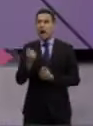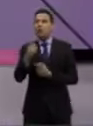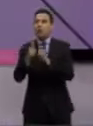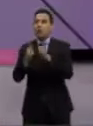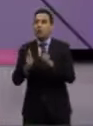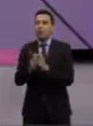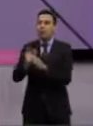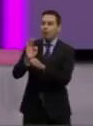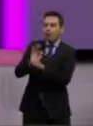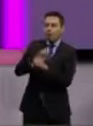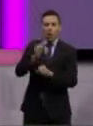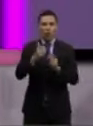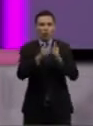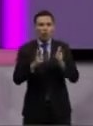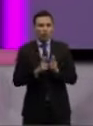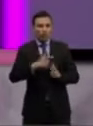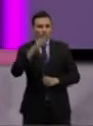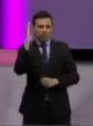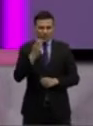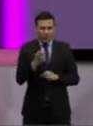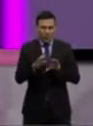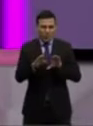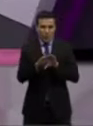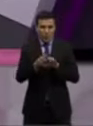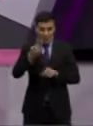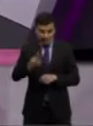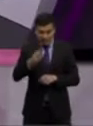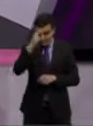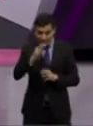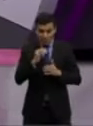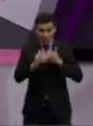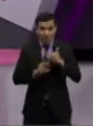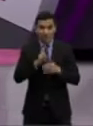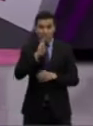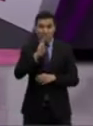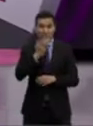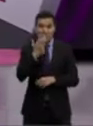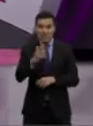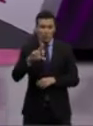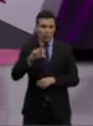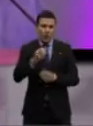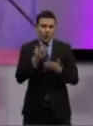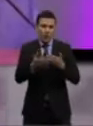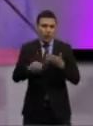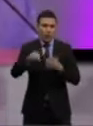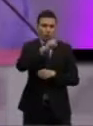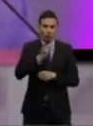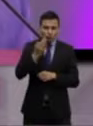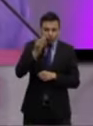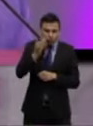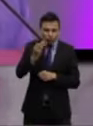son transparentes. Entonces, eso no es que las cosas vayan bien en México, porque estamos viendo unas cifras